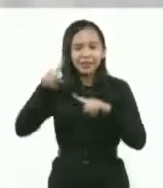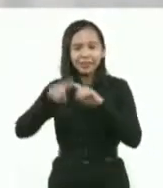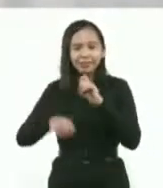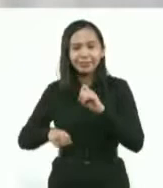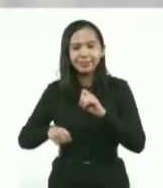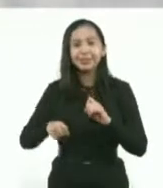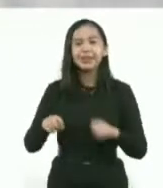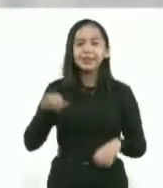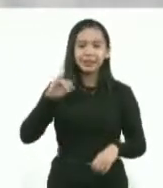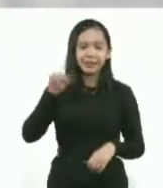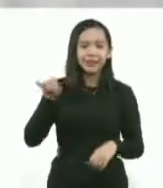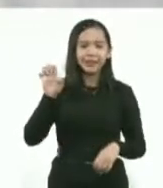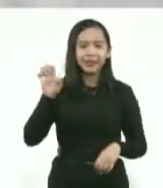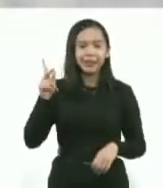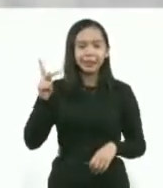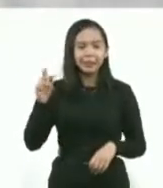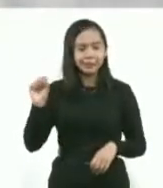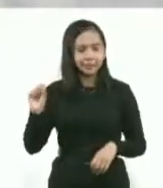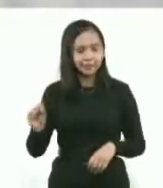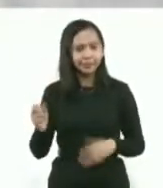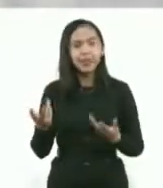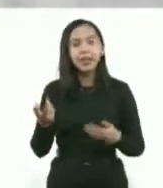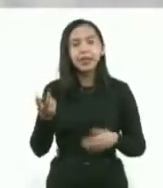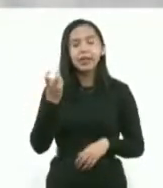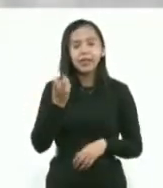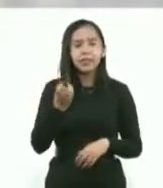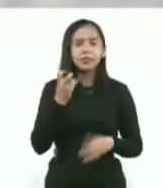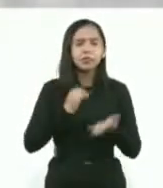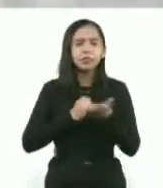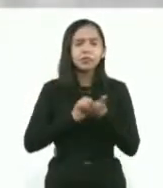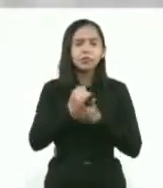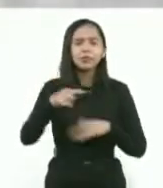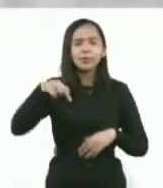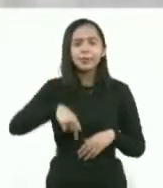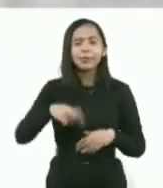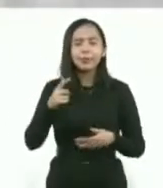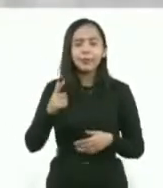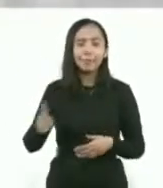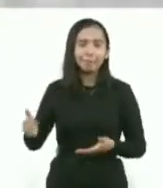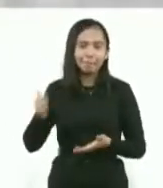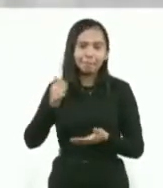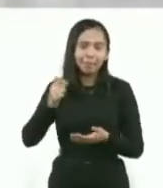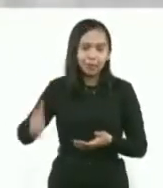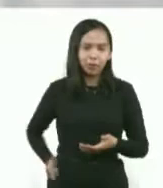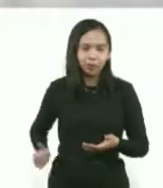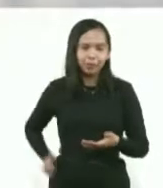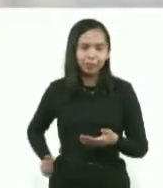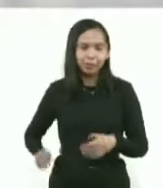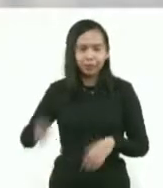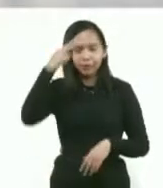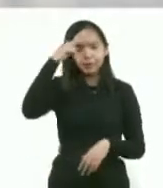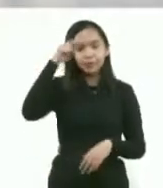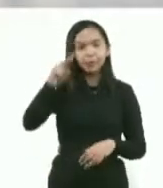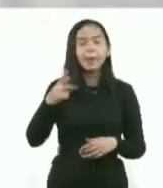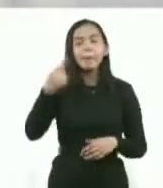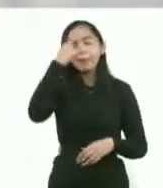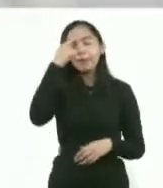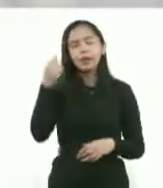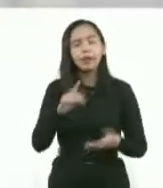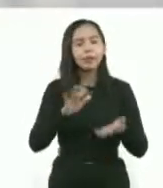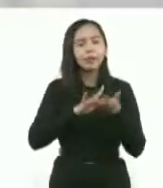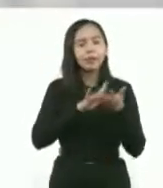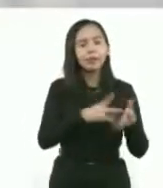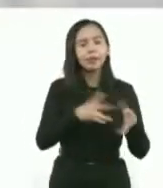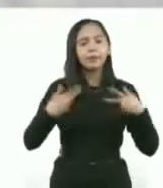subsidio y eso es gracias pues a una decisión del Gobierno de México de apoyar a los consumidores, de apoyar a la